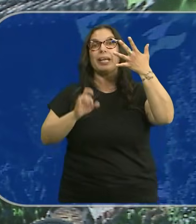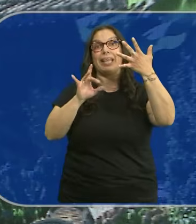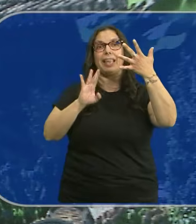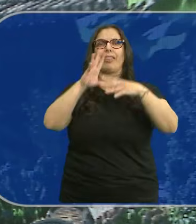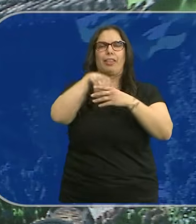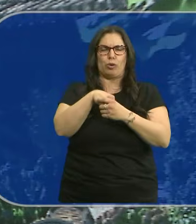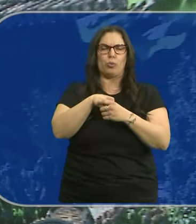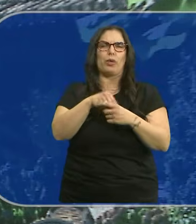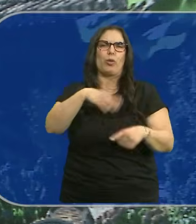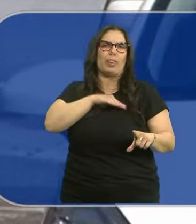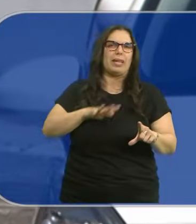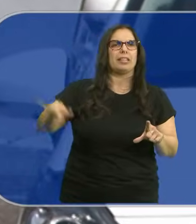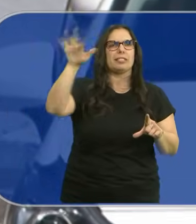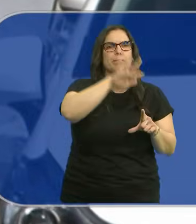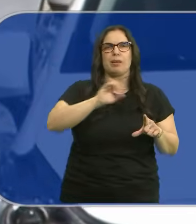establecimientos en toda España.